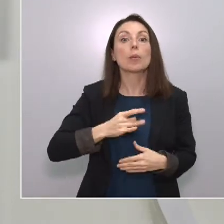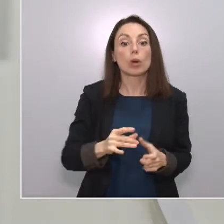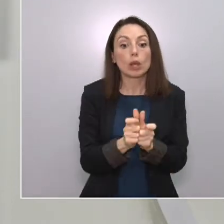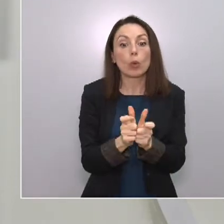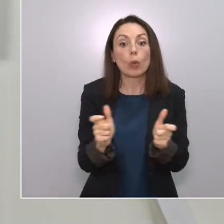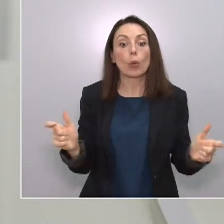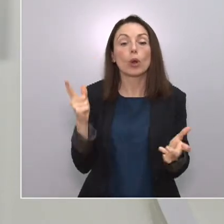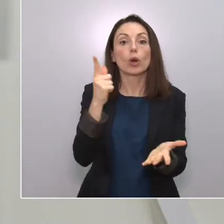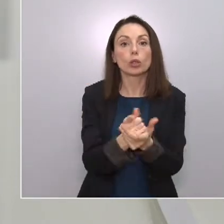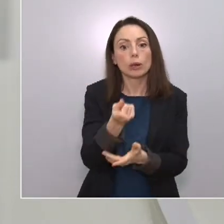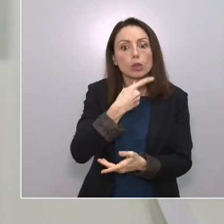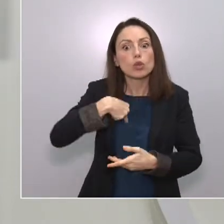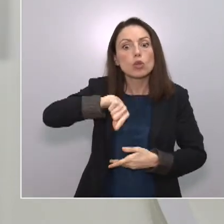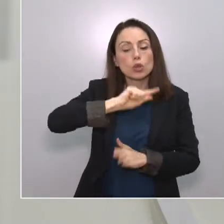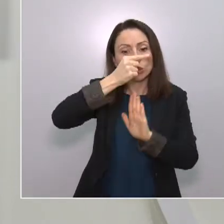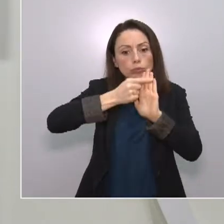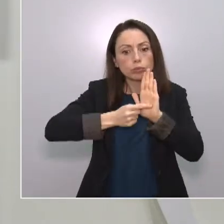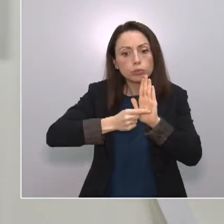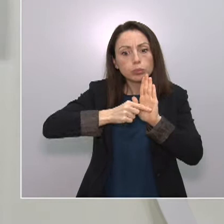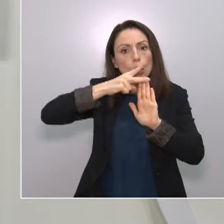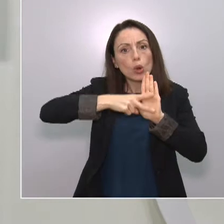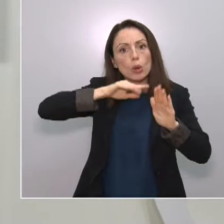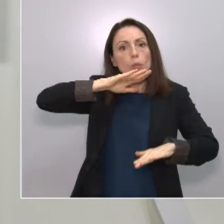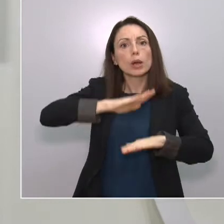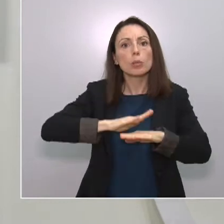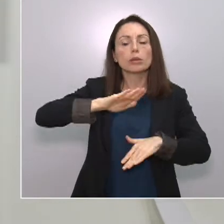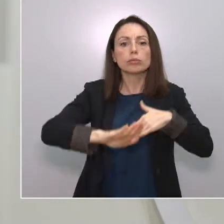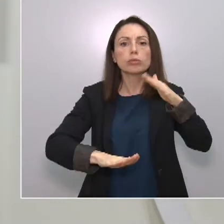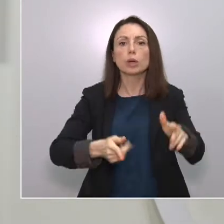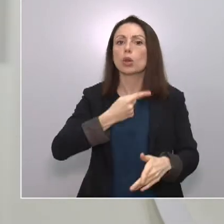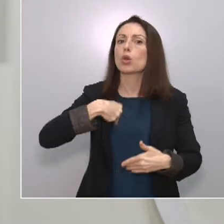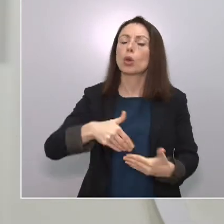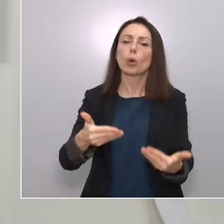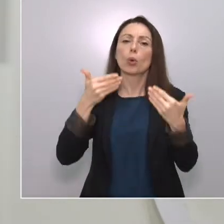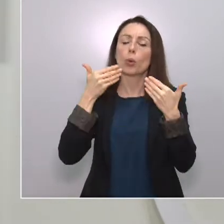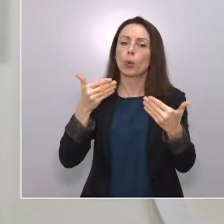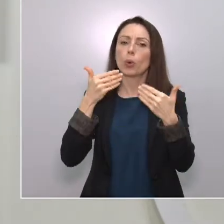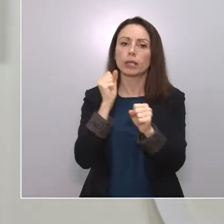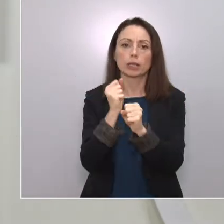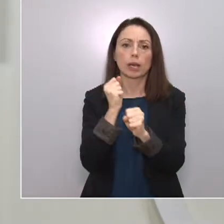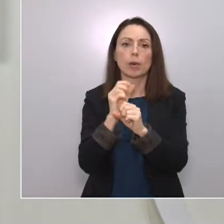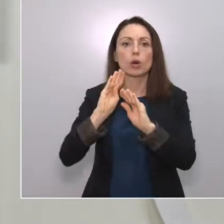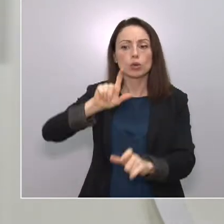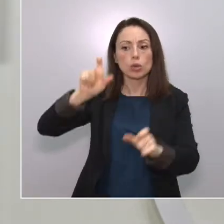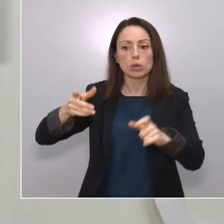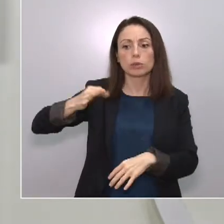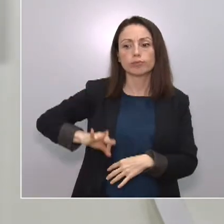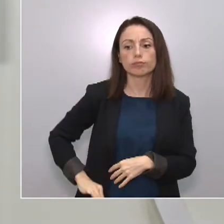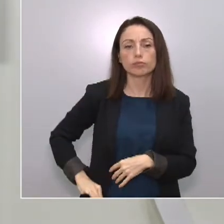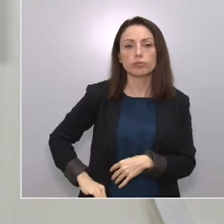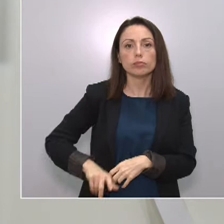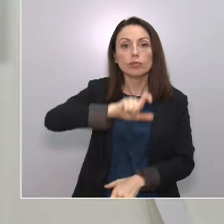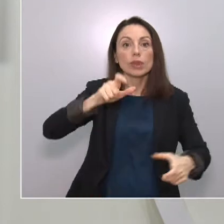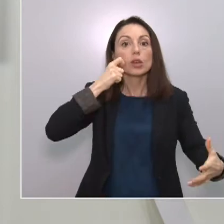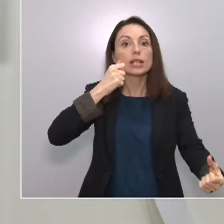Seguimos sus instrucciones y les estamos profundamente agradecidos por su trabajo. Todos nuestros